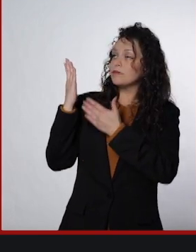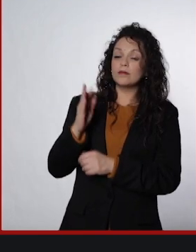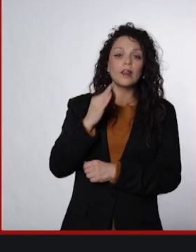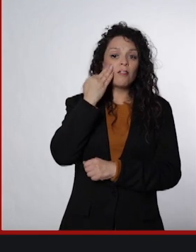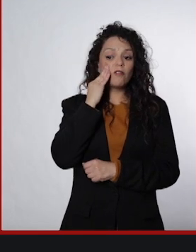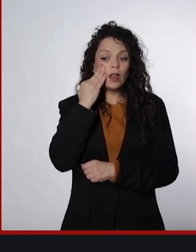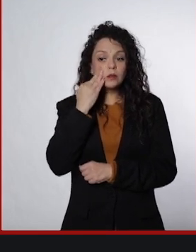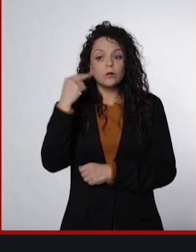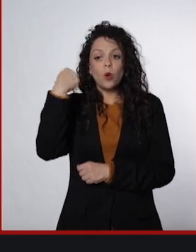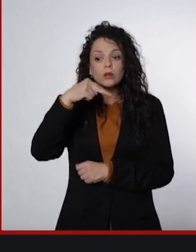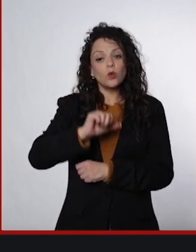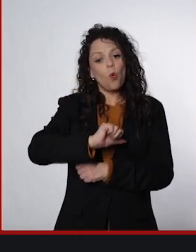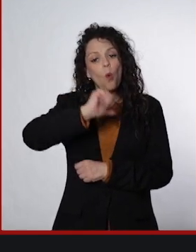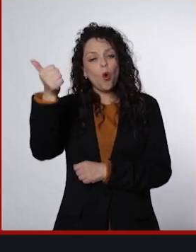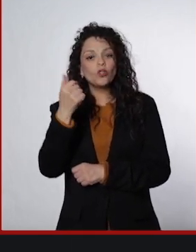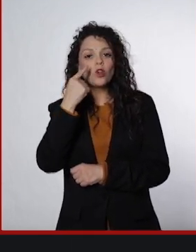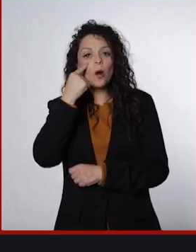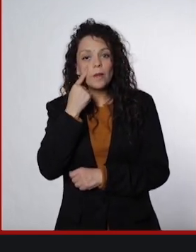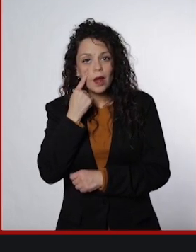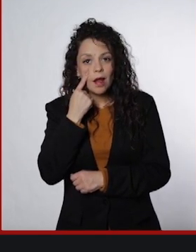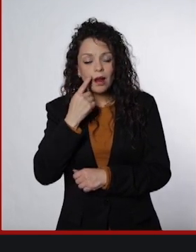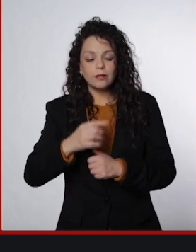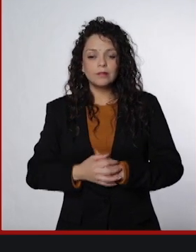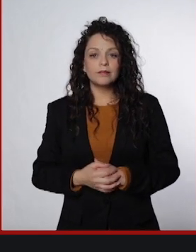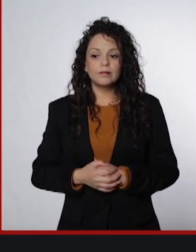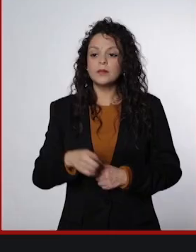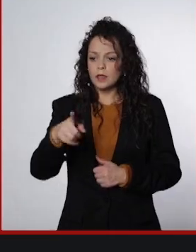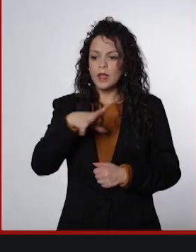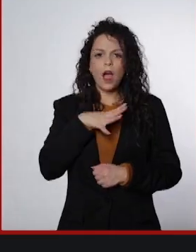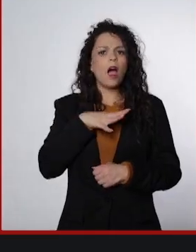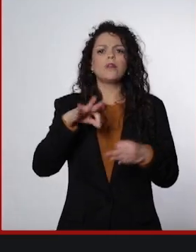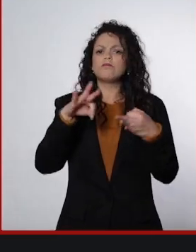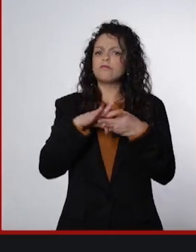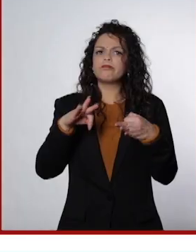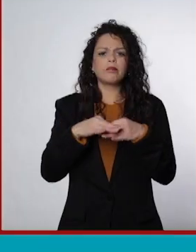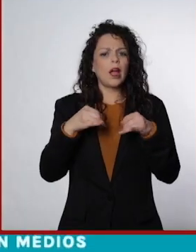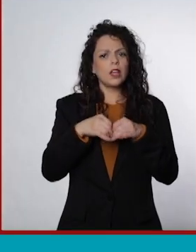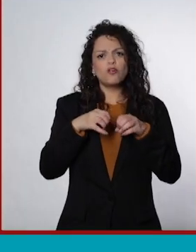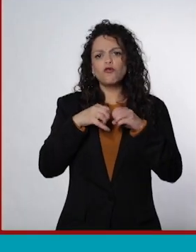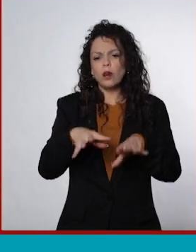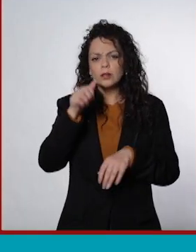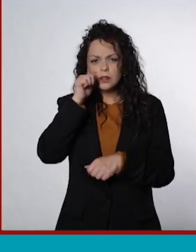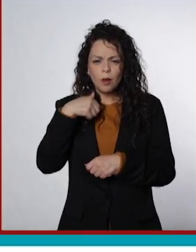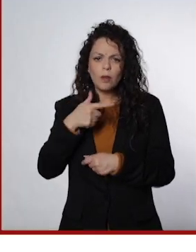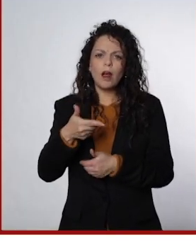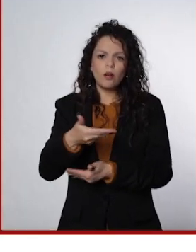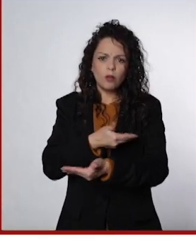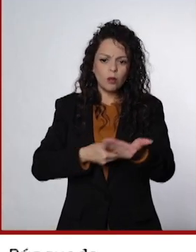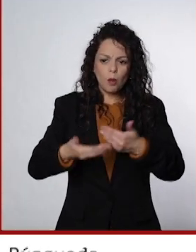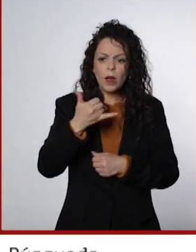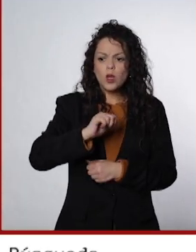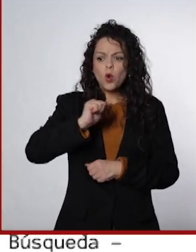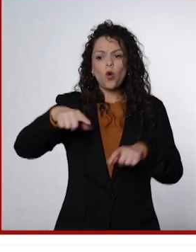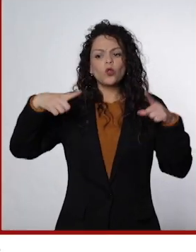Otro Mirar. Ahí generalmente estamos compartiendo material, y otra de una página web que también se